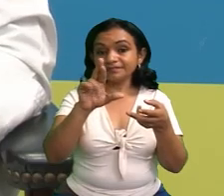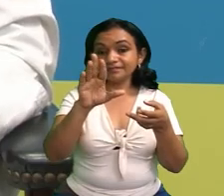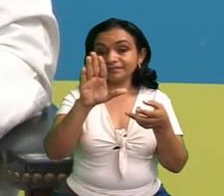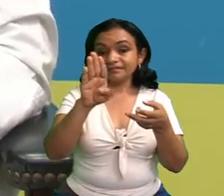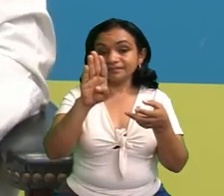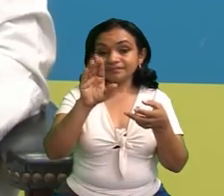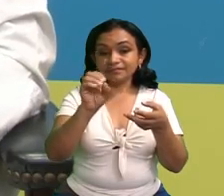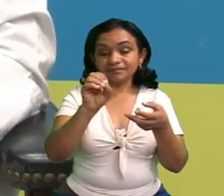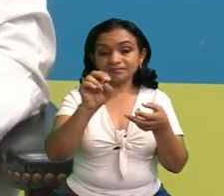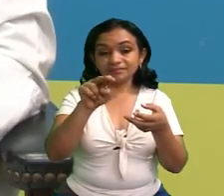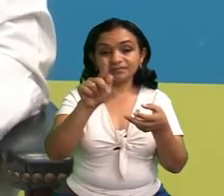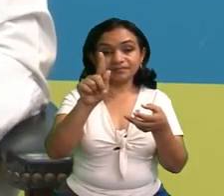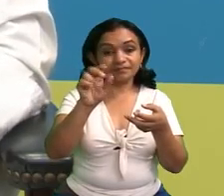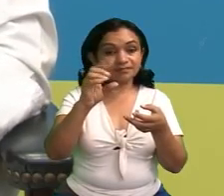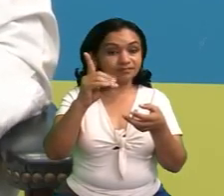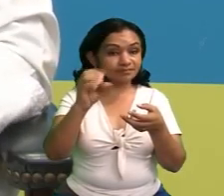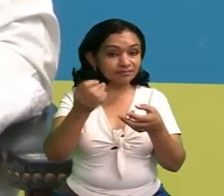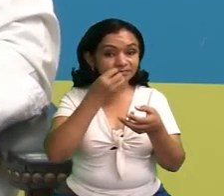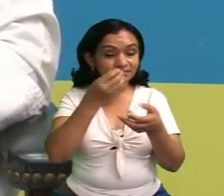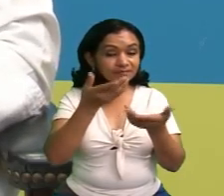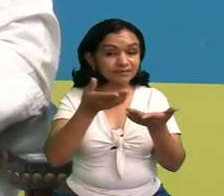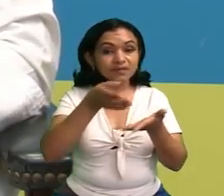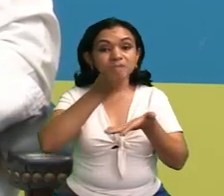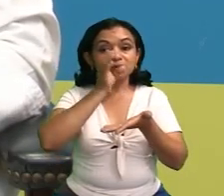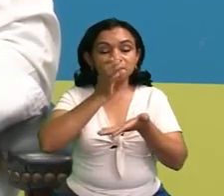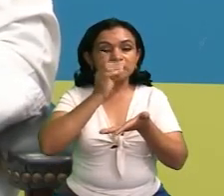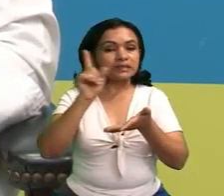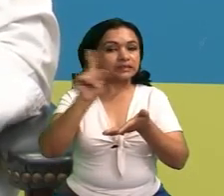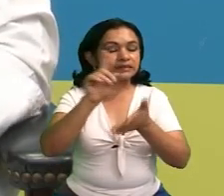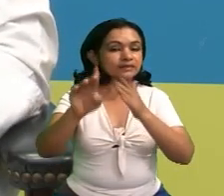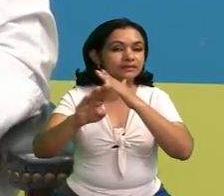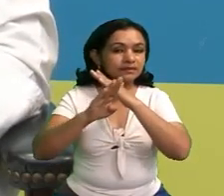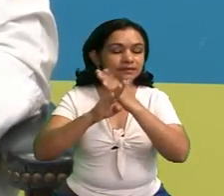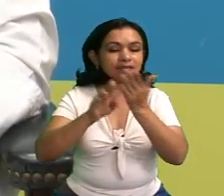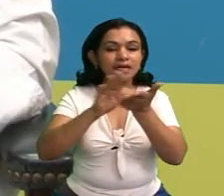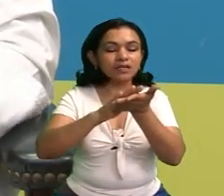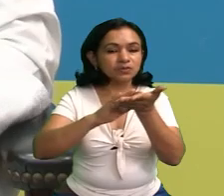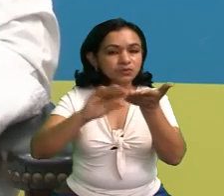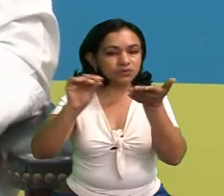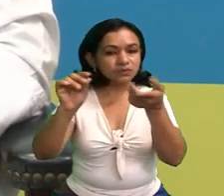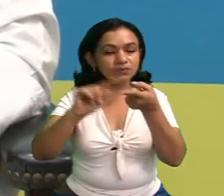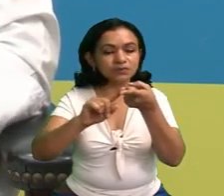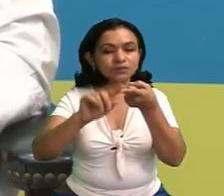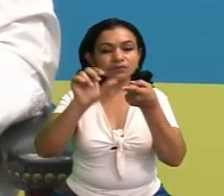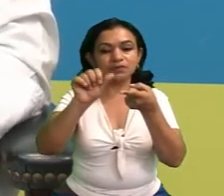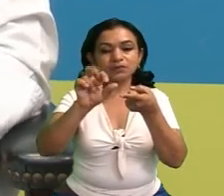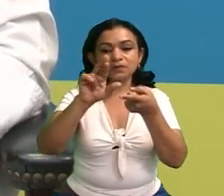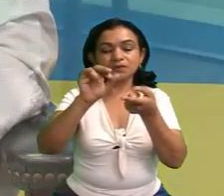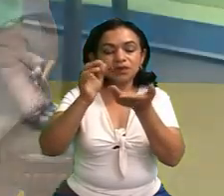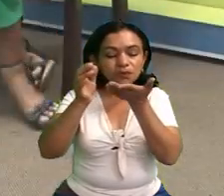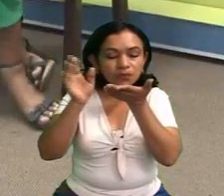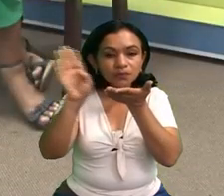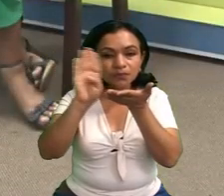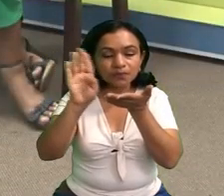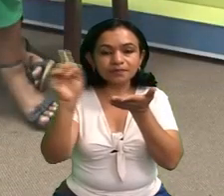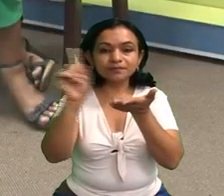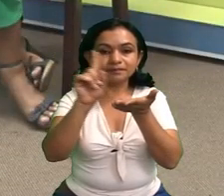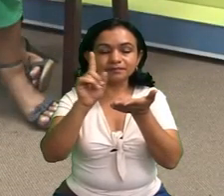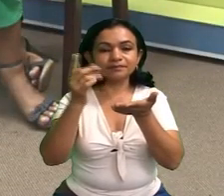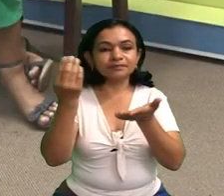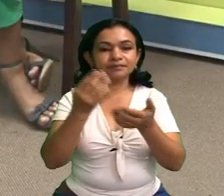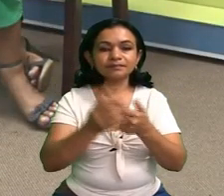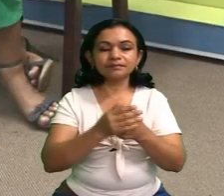más que agua, entonces todos esos tenemos que evitar, todo lo que lleve azúcares o harinas refinadas hay que disminuir su consumo.